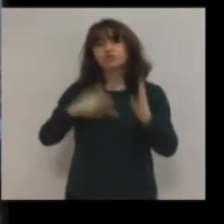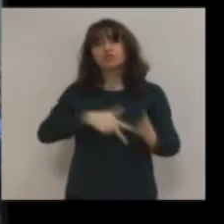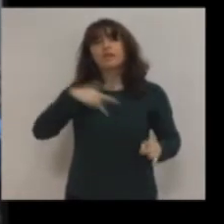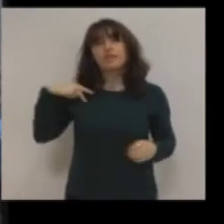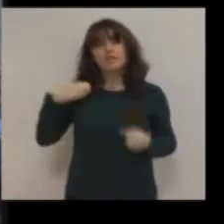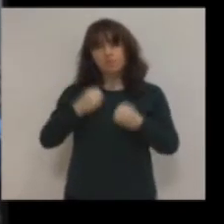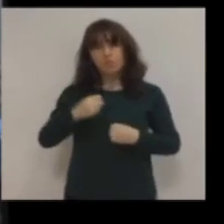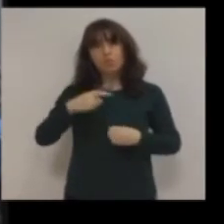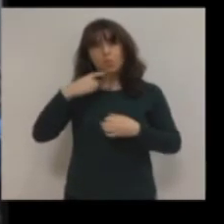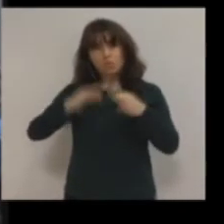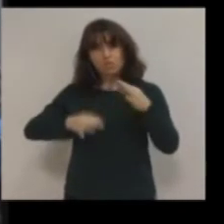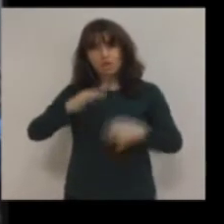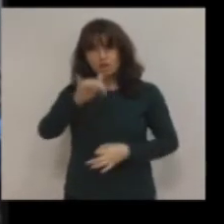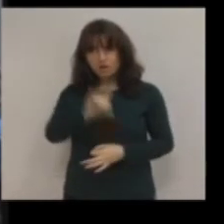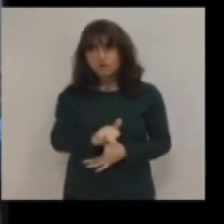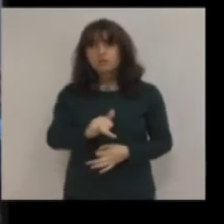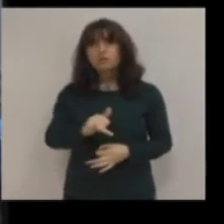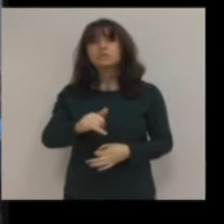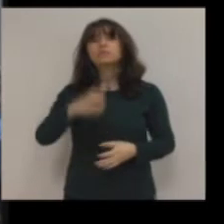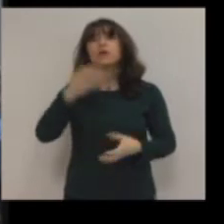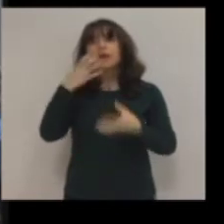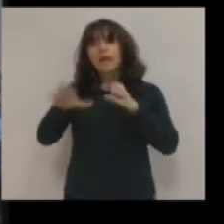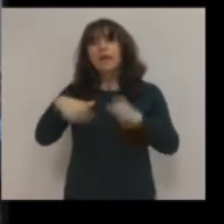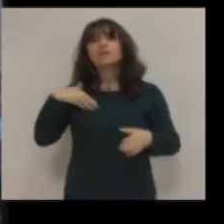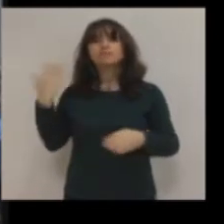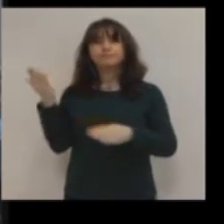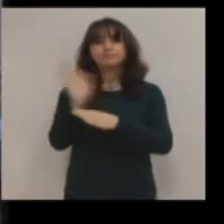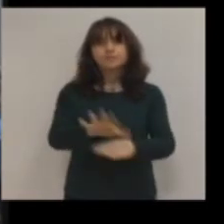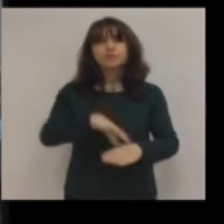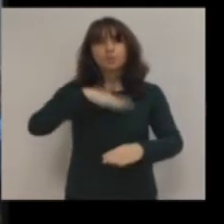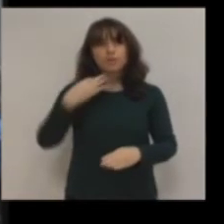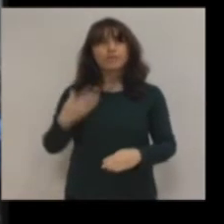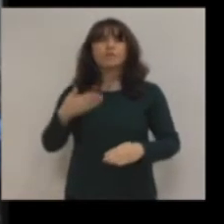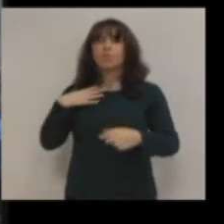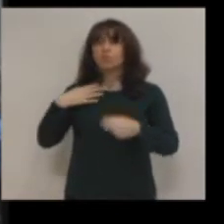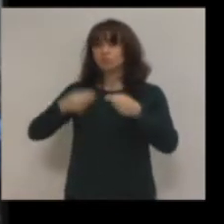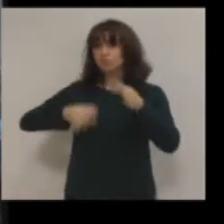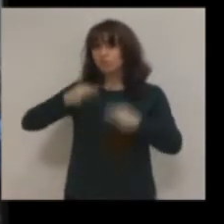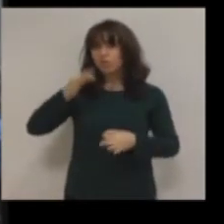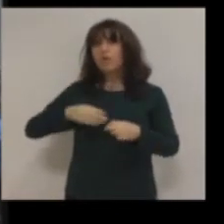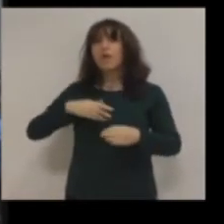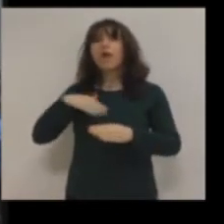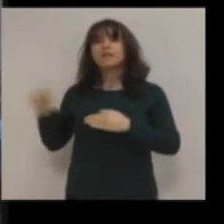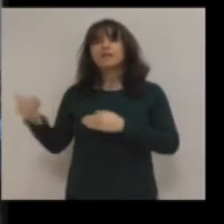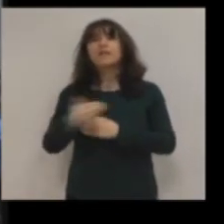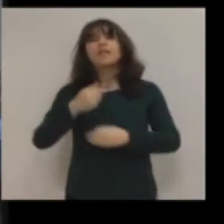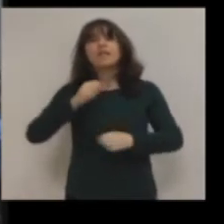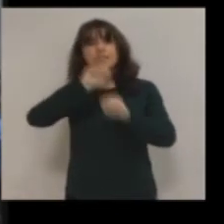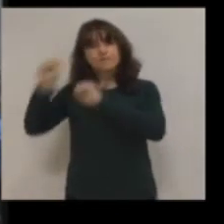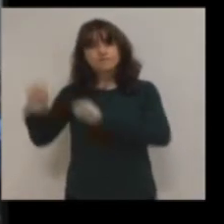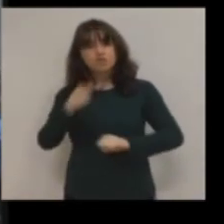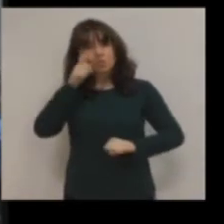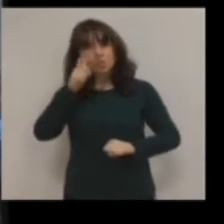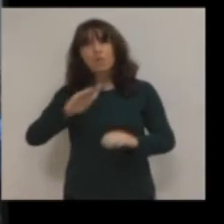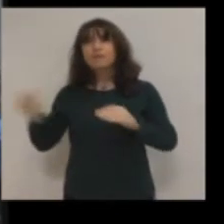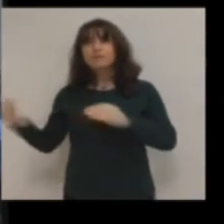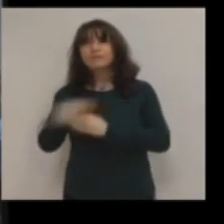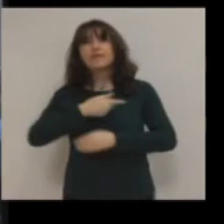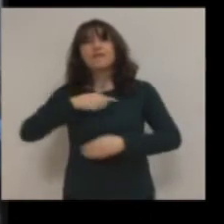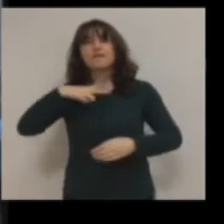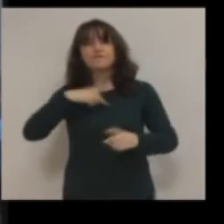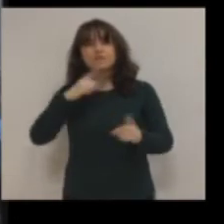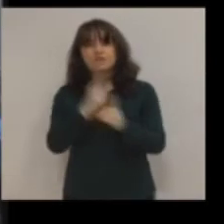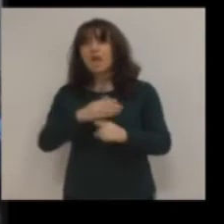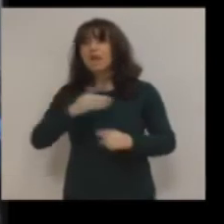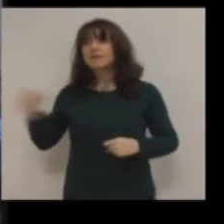Judicial. Se puede presentar la queja vía Tribunales Superiores de Justicia, a través del Defensor del Pueblo, a través de Fiscalía, a través